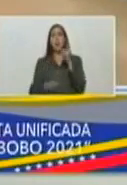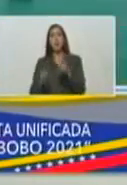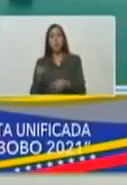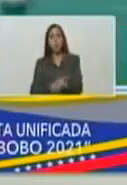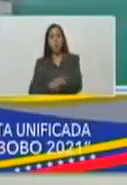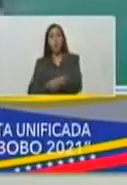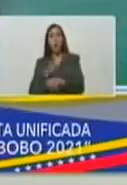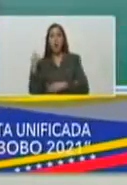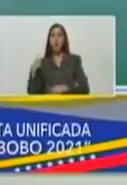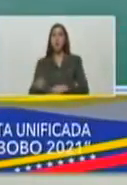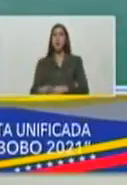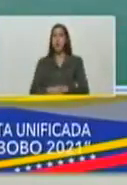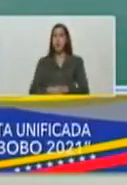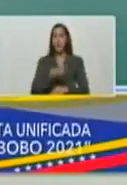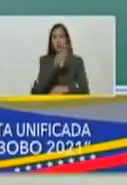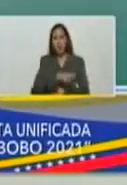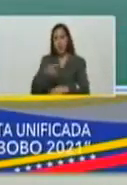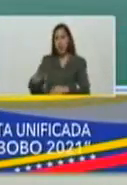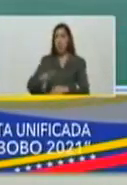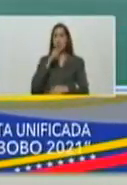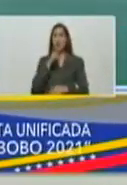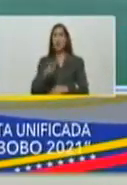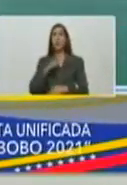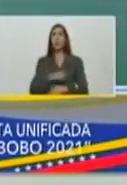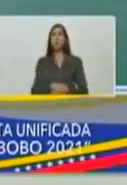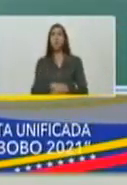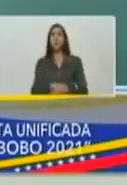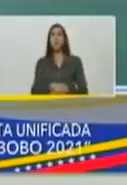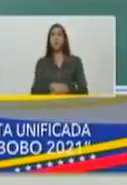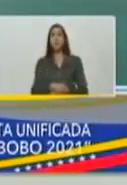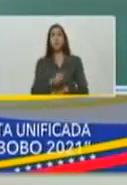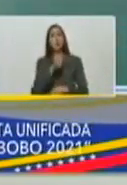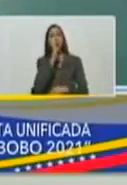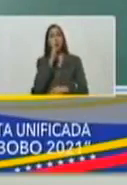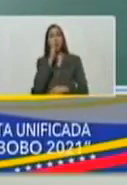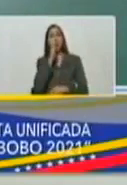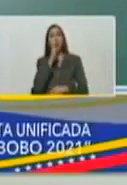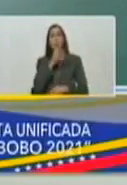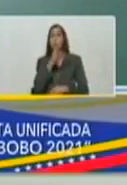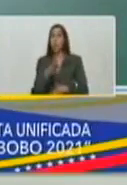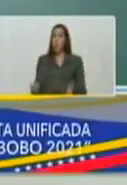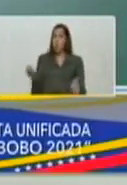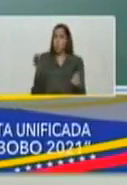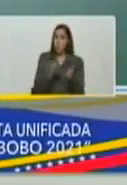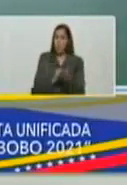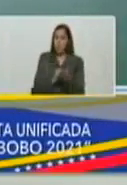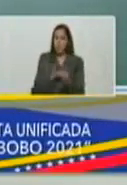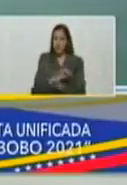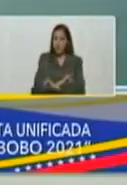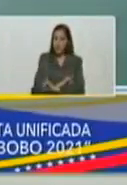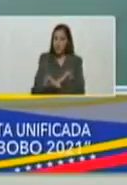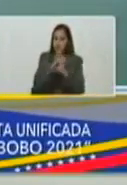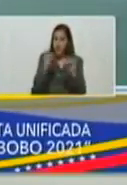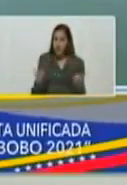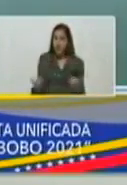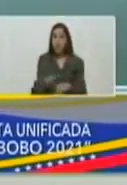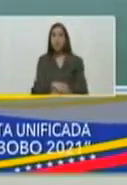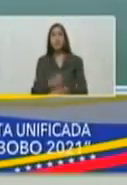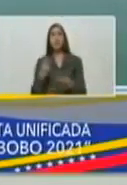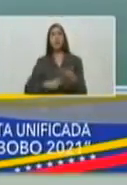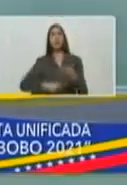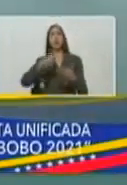acciones del enemigo. Le informo que una vez finalizada esta